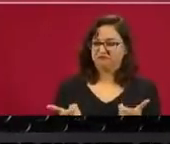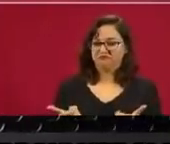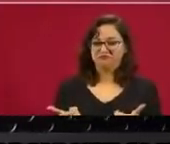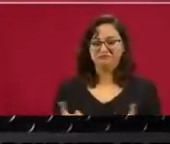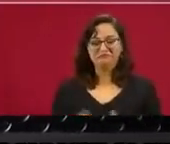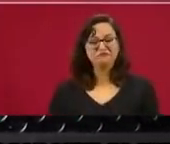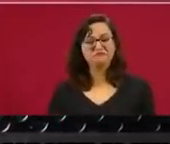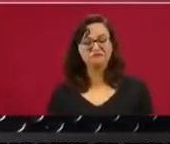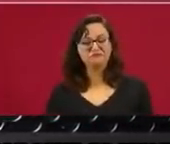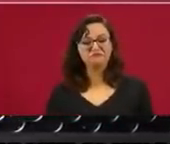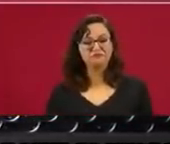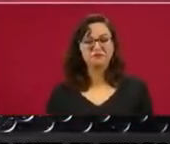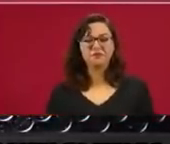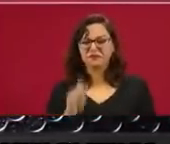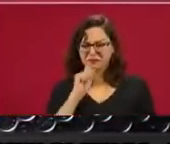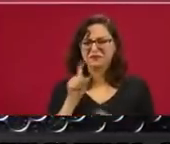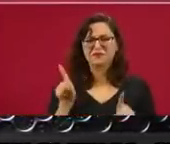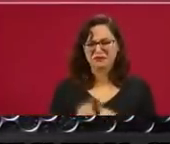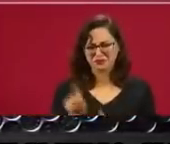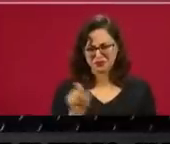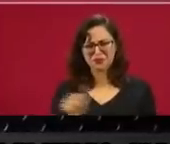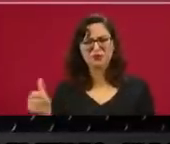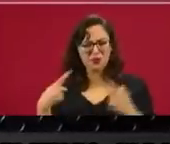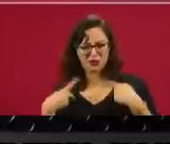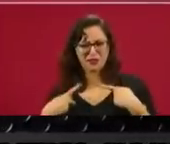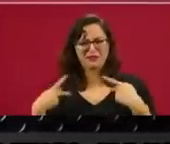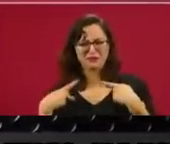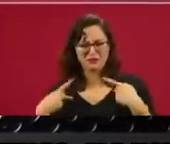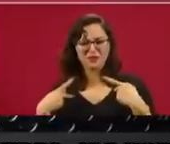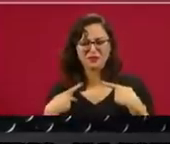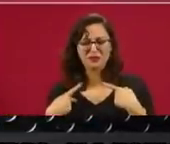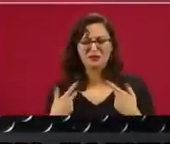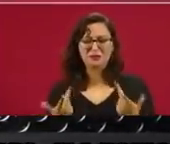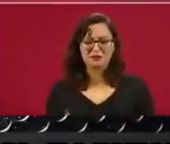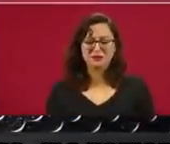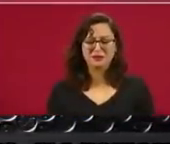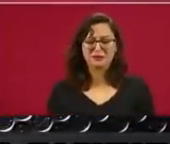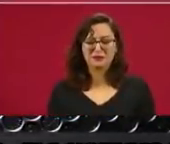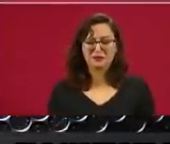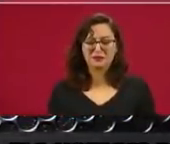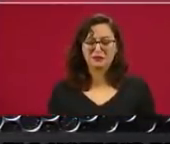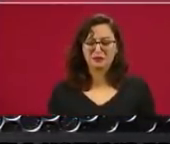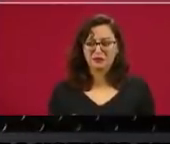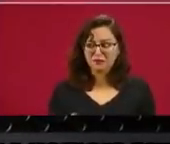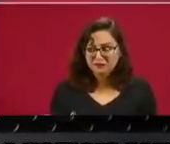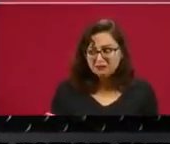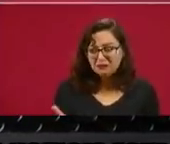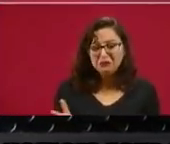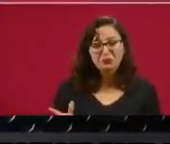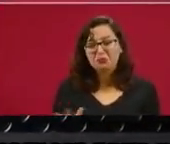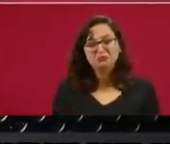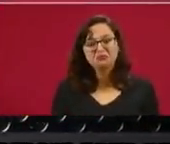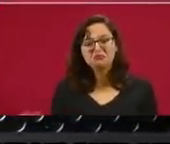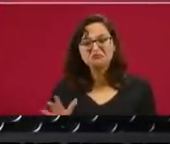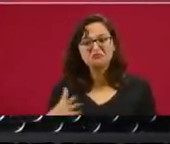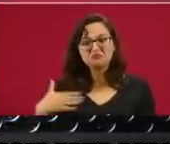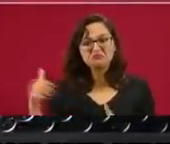incluso hasta los que están detrás, que ahí se debe ir saliendo poco a poco,